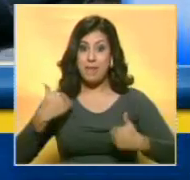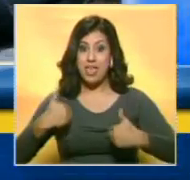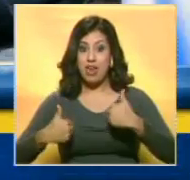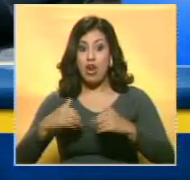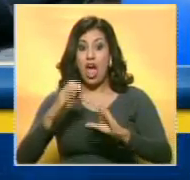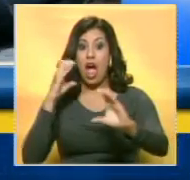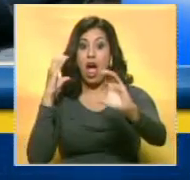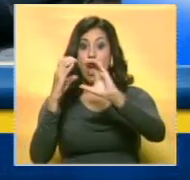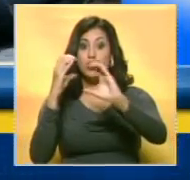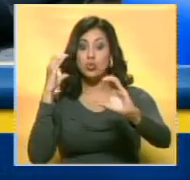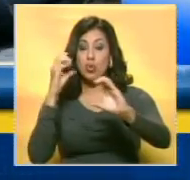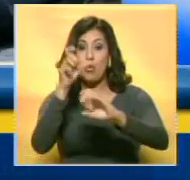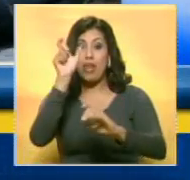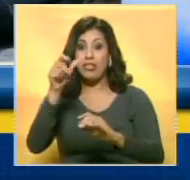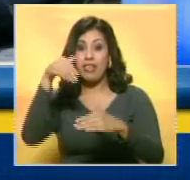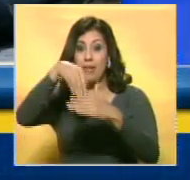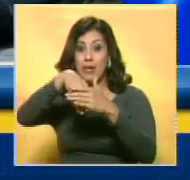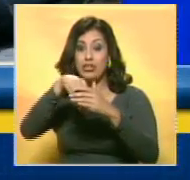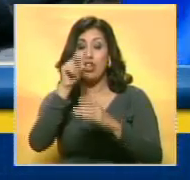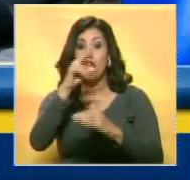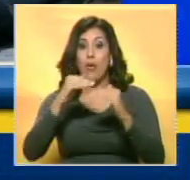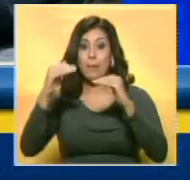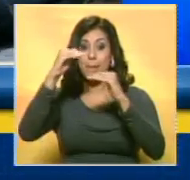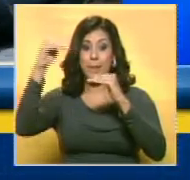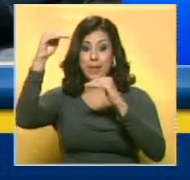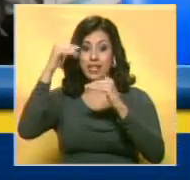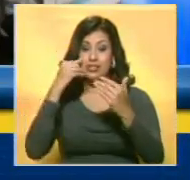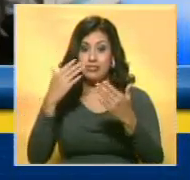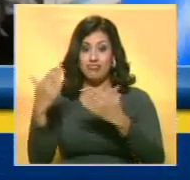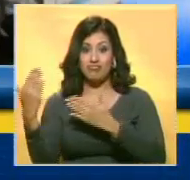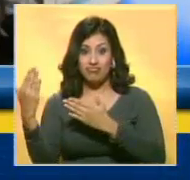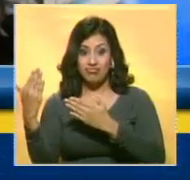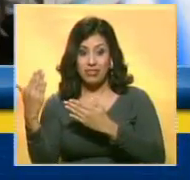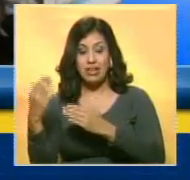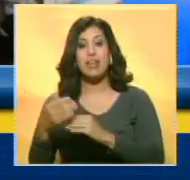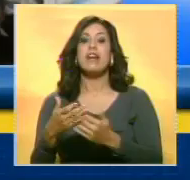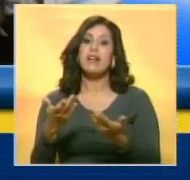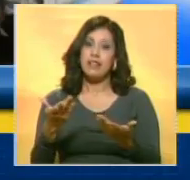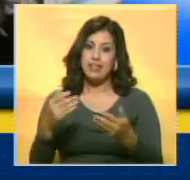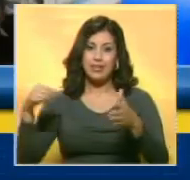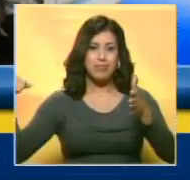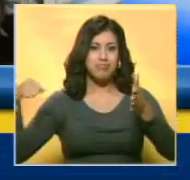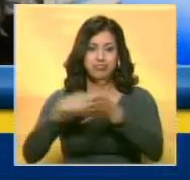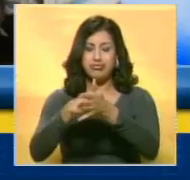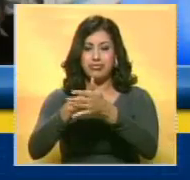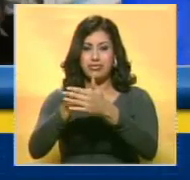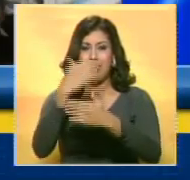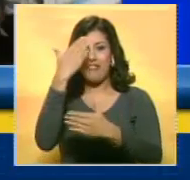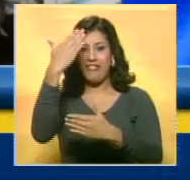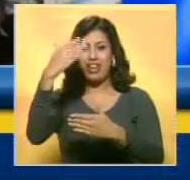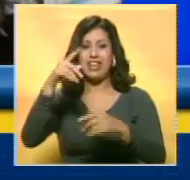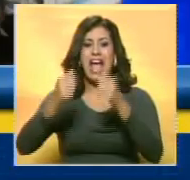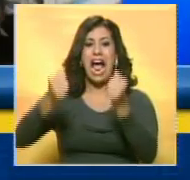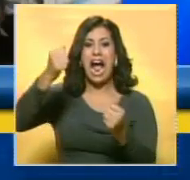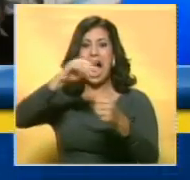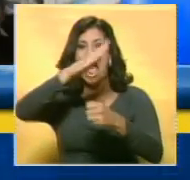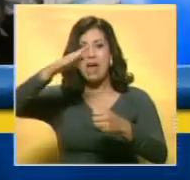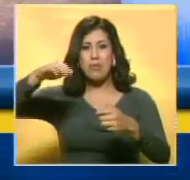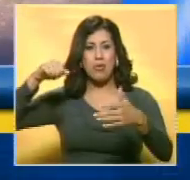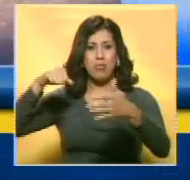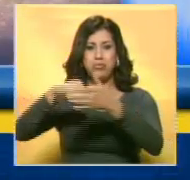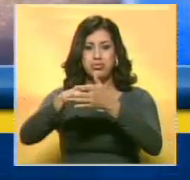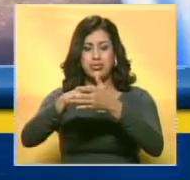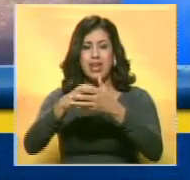miércoles, un autobús de pasajeros de dos pisos de la línea Expresos Ayacucho colisionó de frente contra un camión 350 cargado